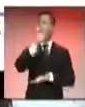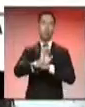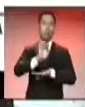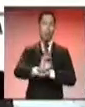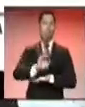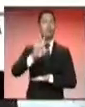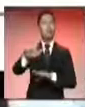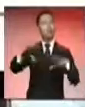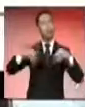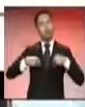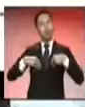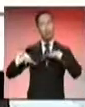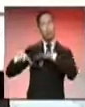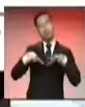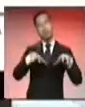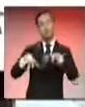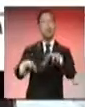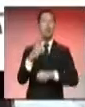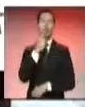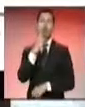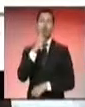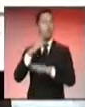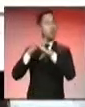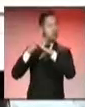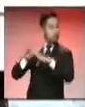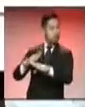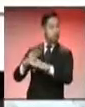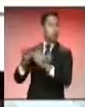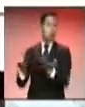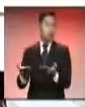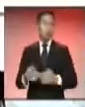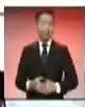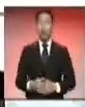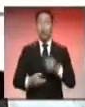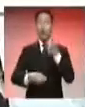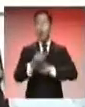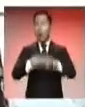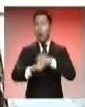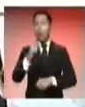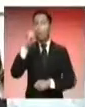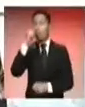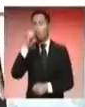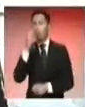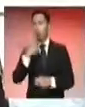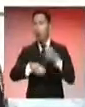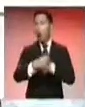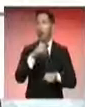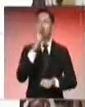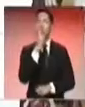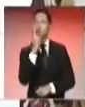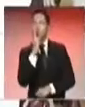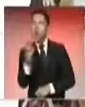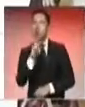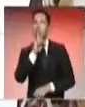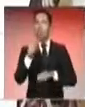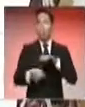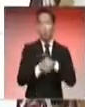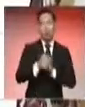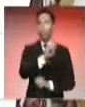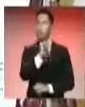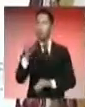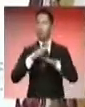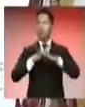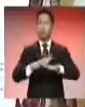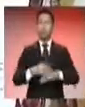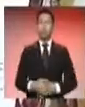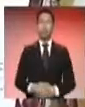en unirse a lo que es el control del comercio ilícito de los productos del tabaco y sus derivados. Nosotros llevamos un